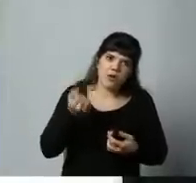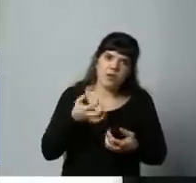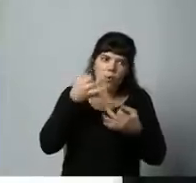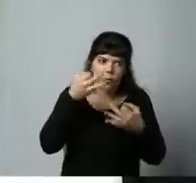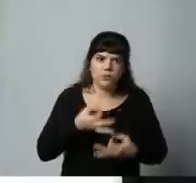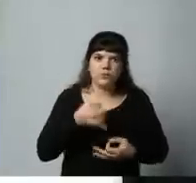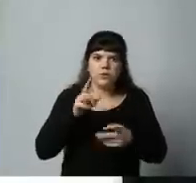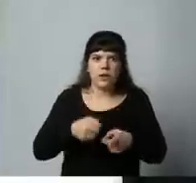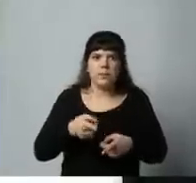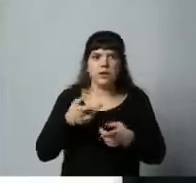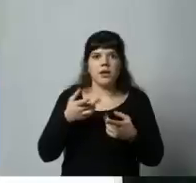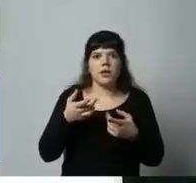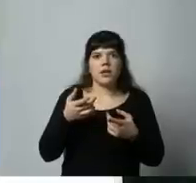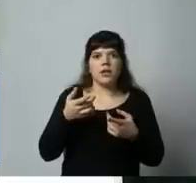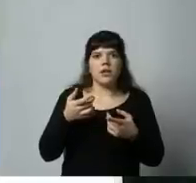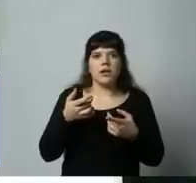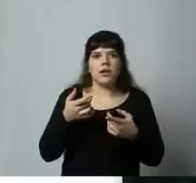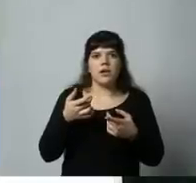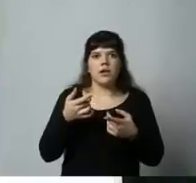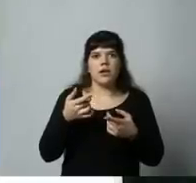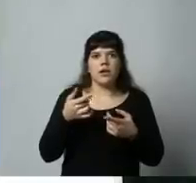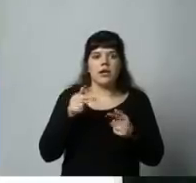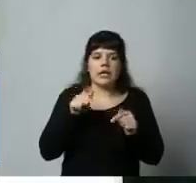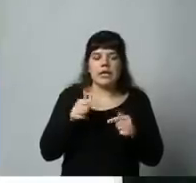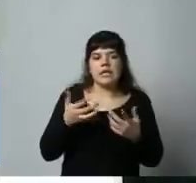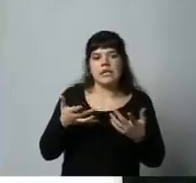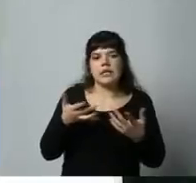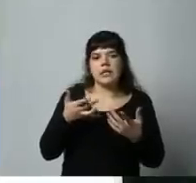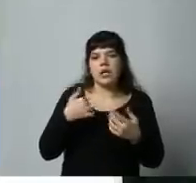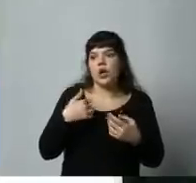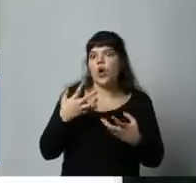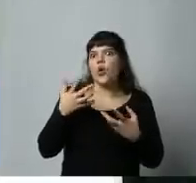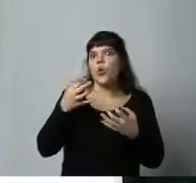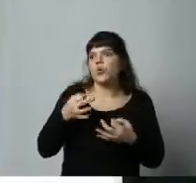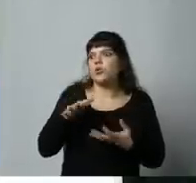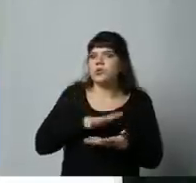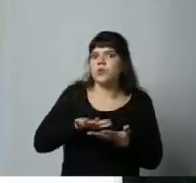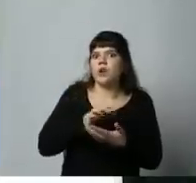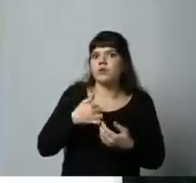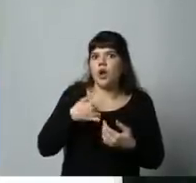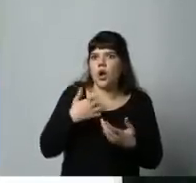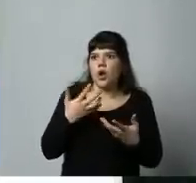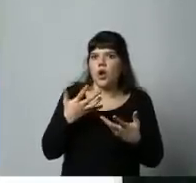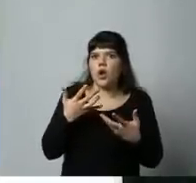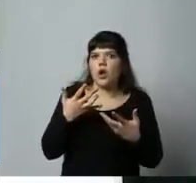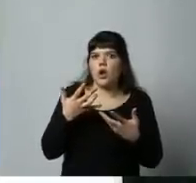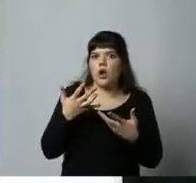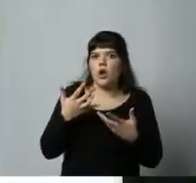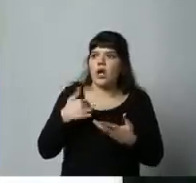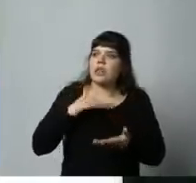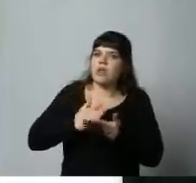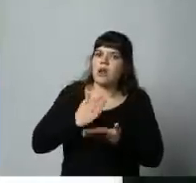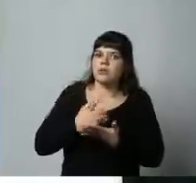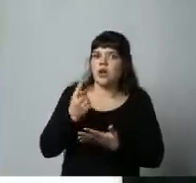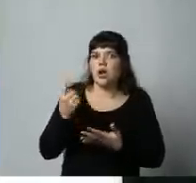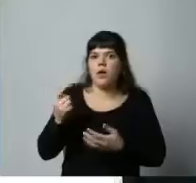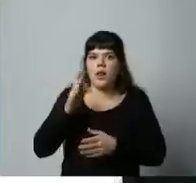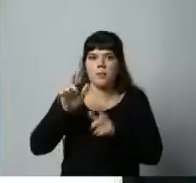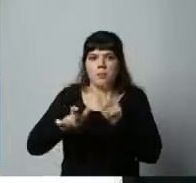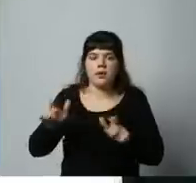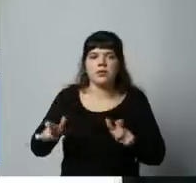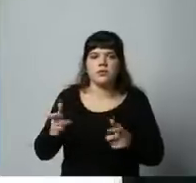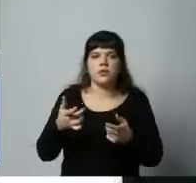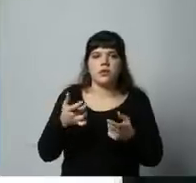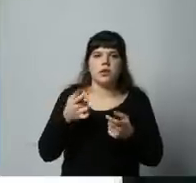justamente el subsidio ha sido este lo que nos movió a a ese derecho de la las personas a